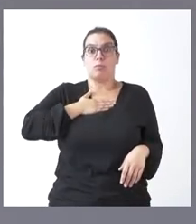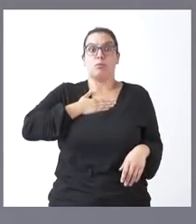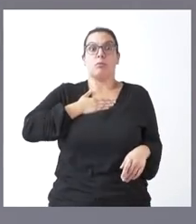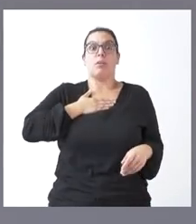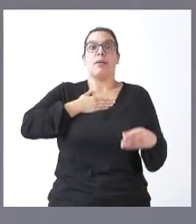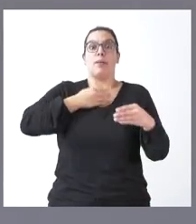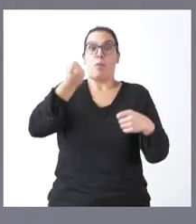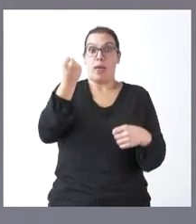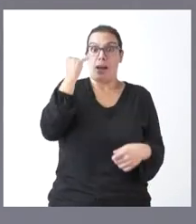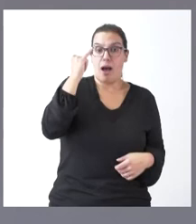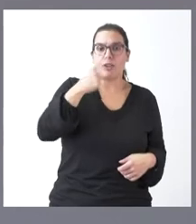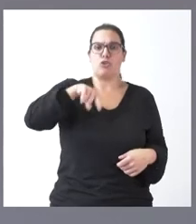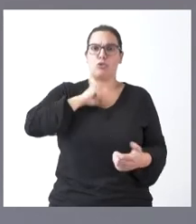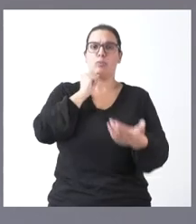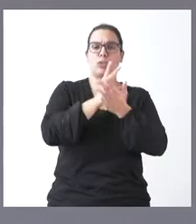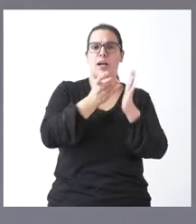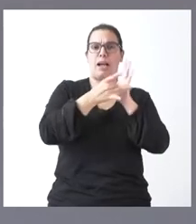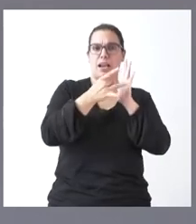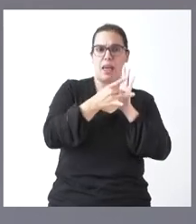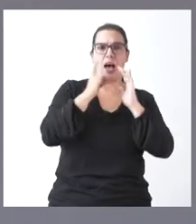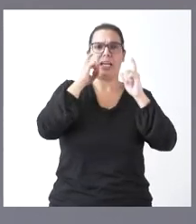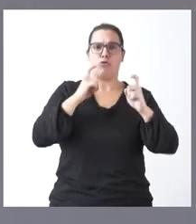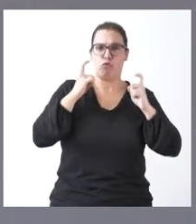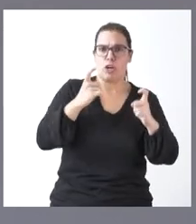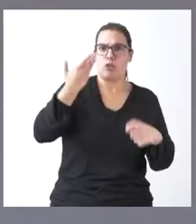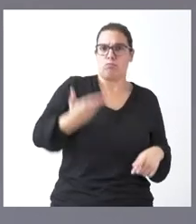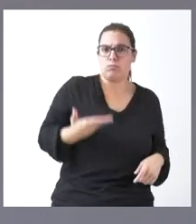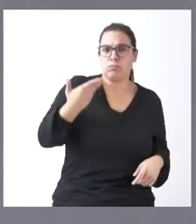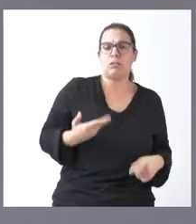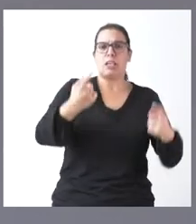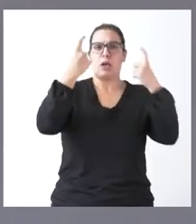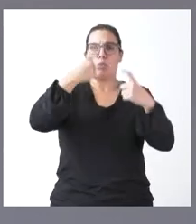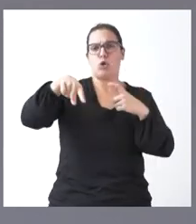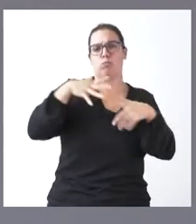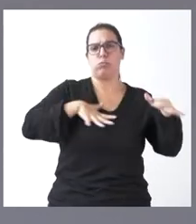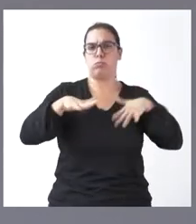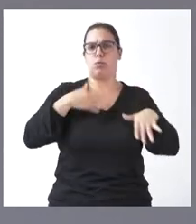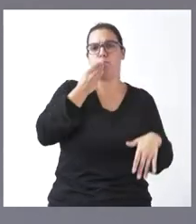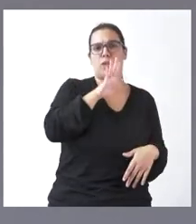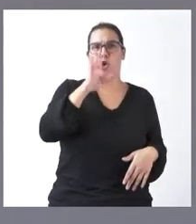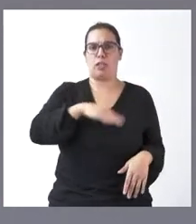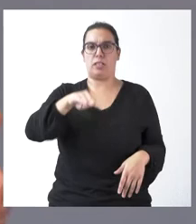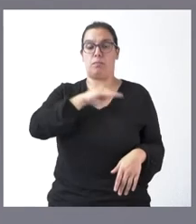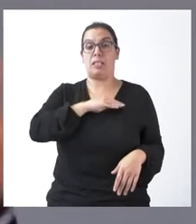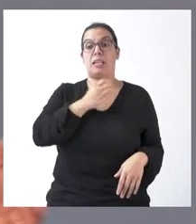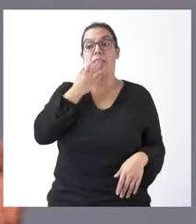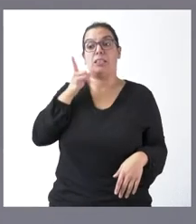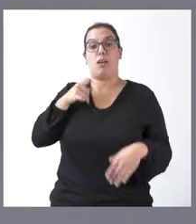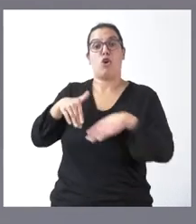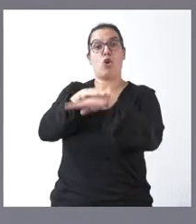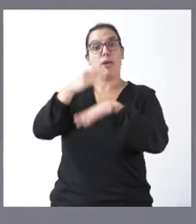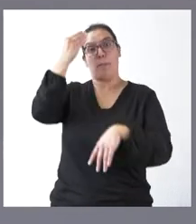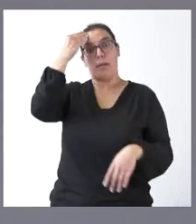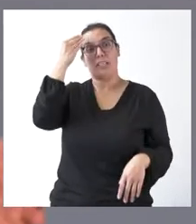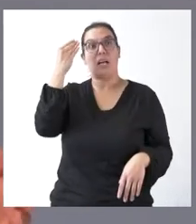una educación de calidad una educación basada en el esfuerzo Y una educación basada en que tengamos los alumnos más preparados de España si el gobierno cree que